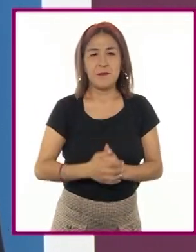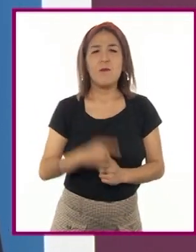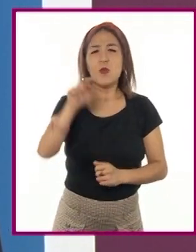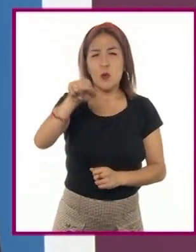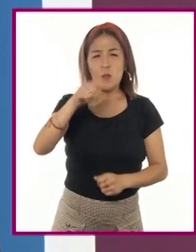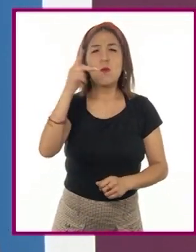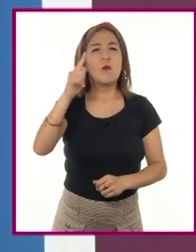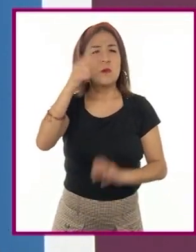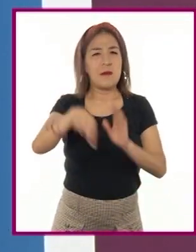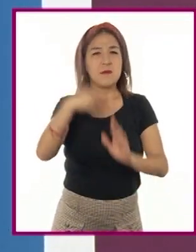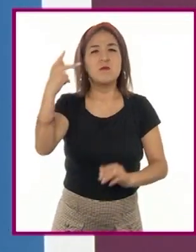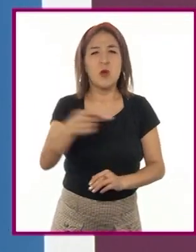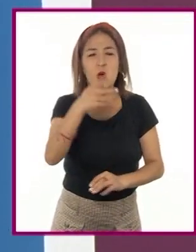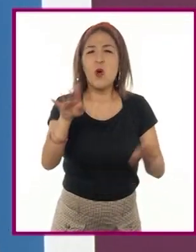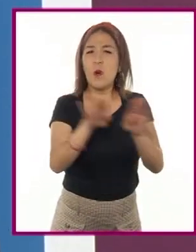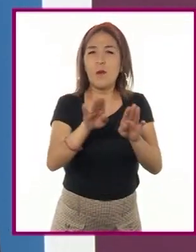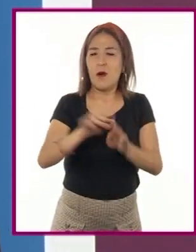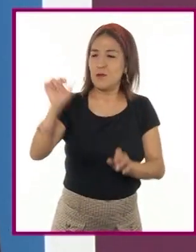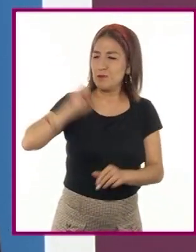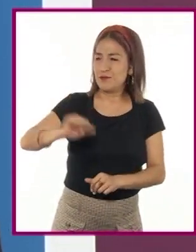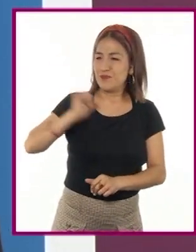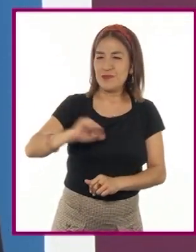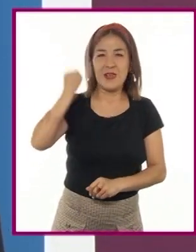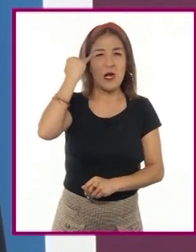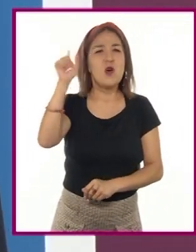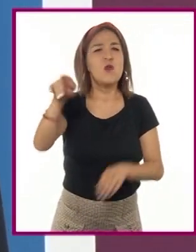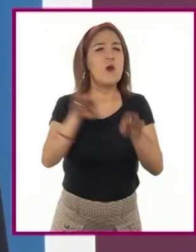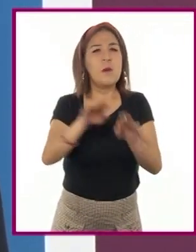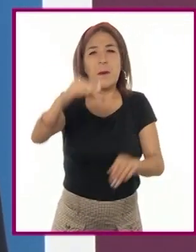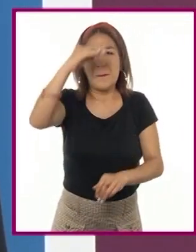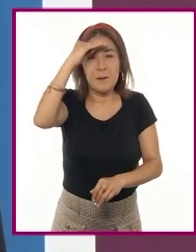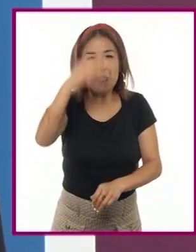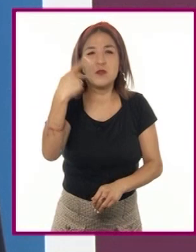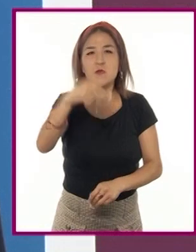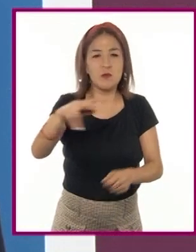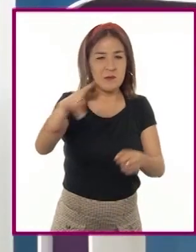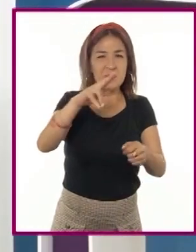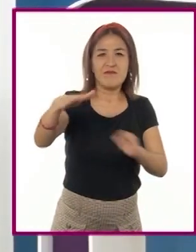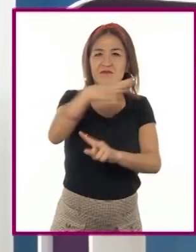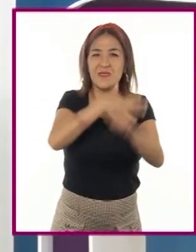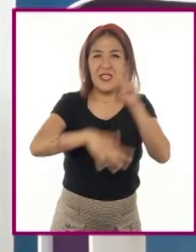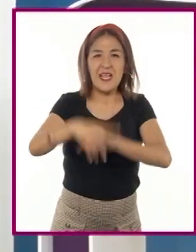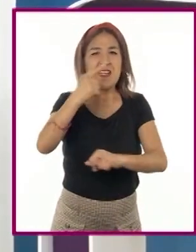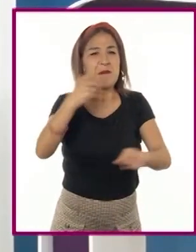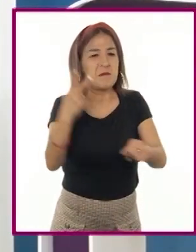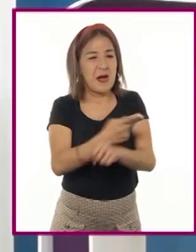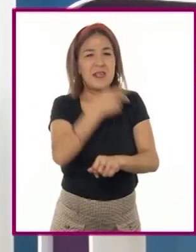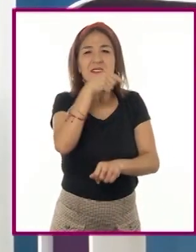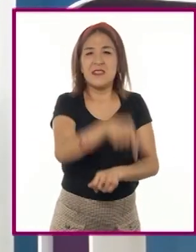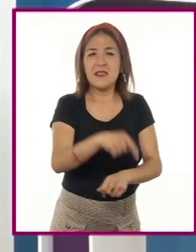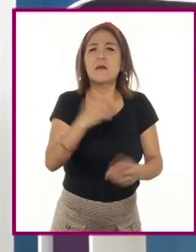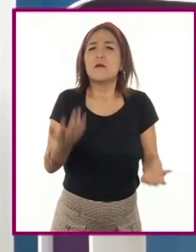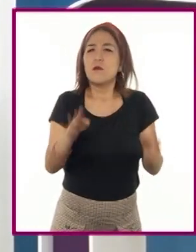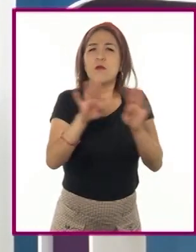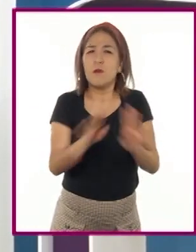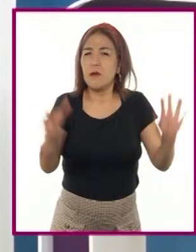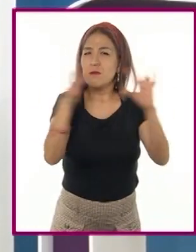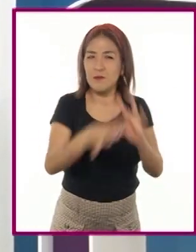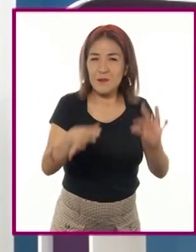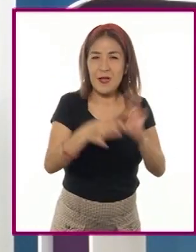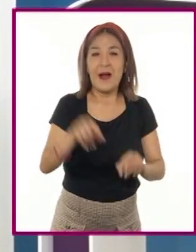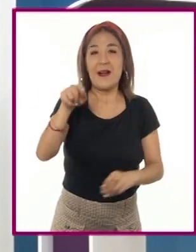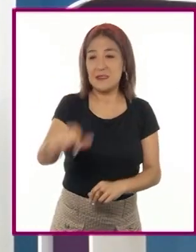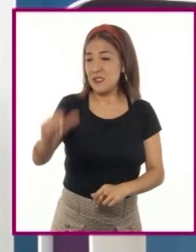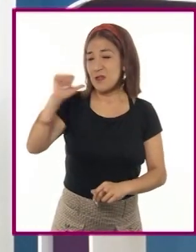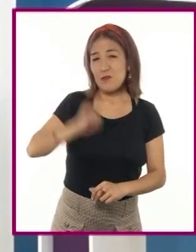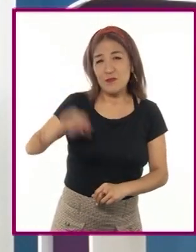cómo pensaban nuestros ancestros o cómo explicaban los distintos fenómenos de la naturaleza? Las civilizaciones de la antigüedad